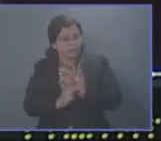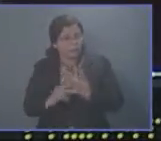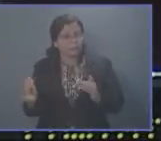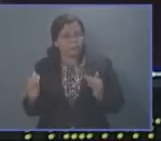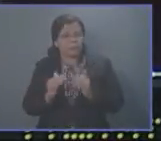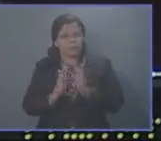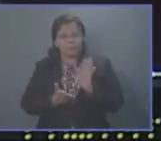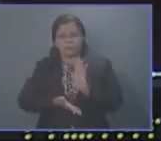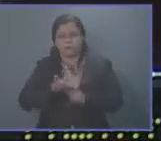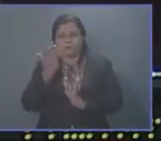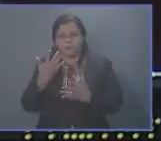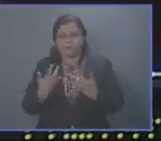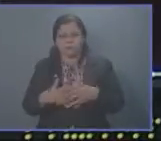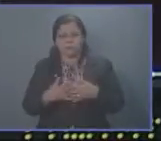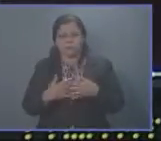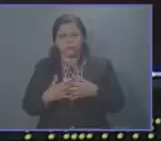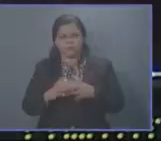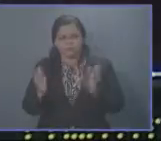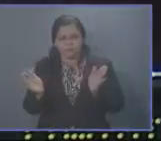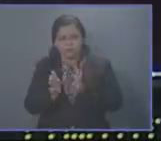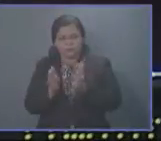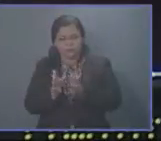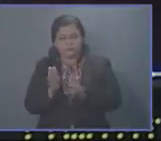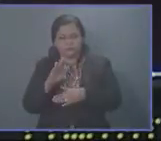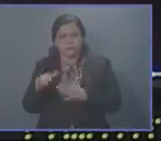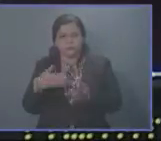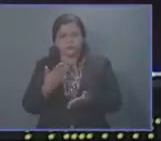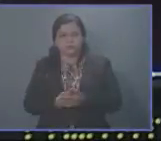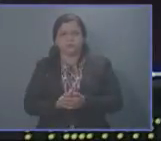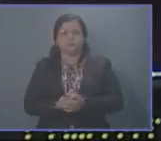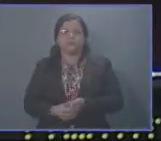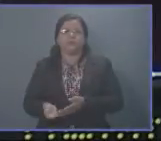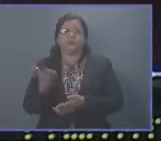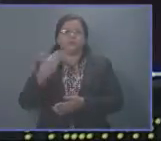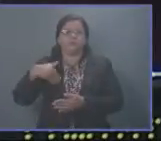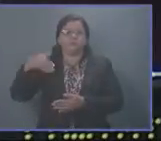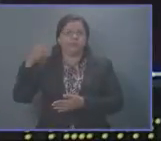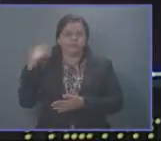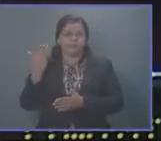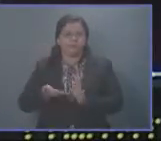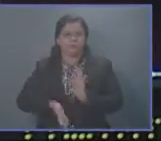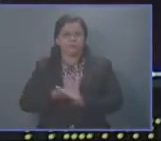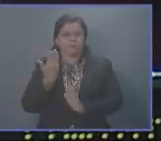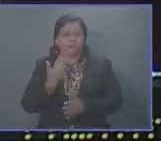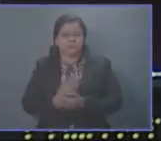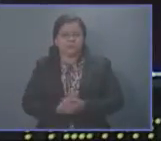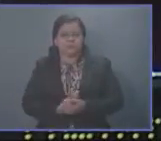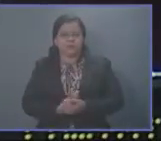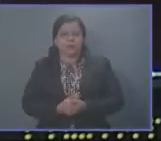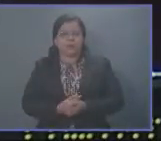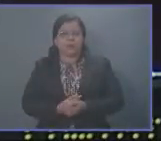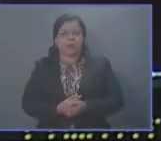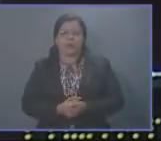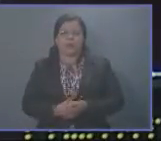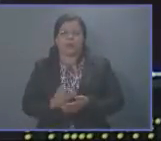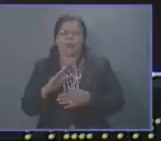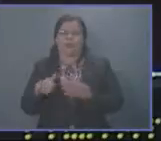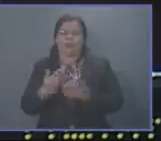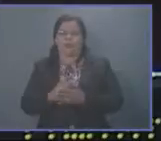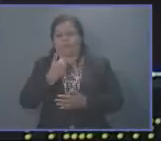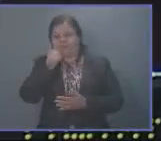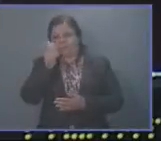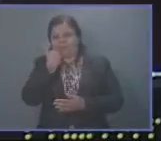también muchas micro, pequeñas y medianas empresas que en el pasado estuvieron sintiéndose al borde de la